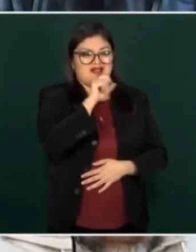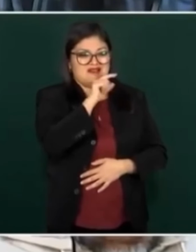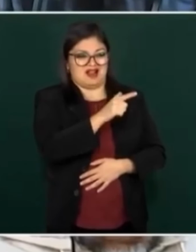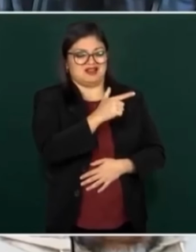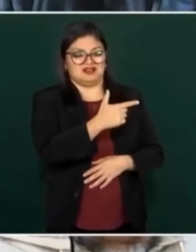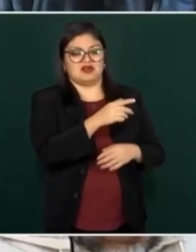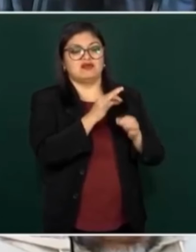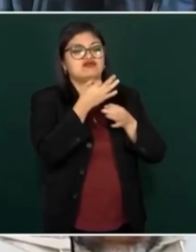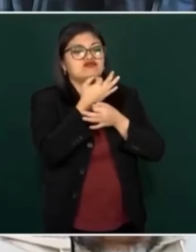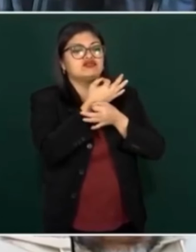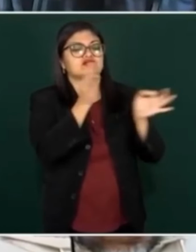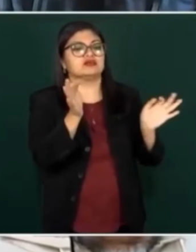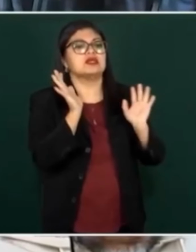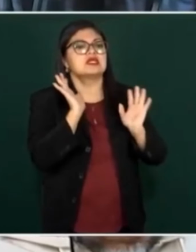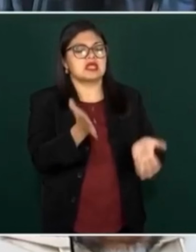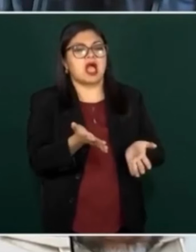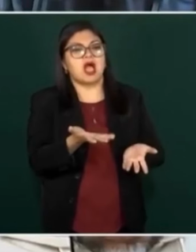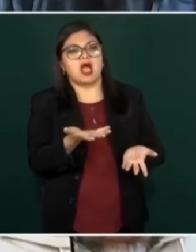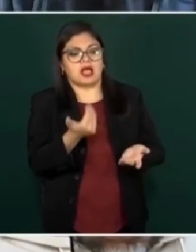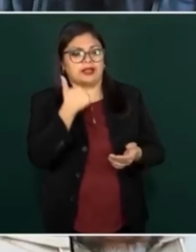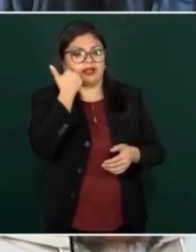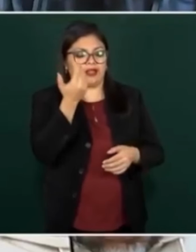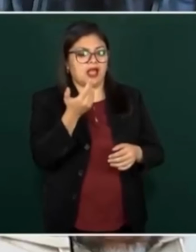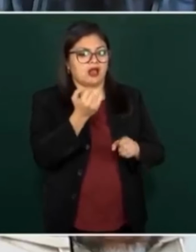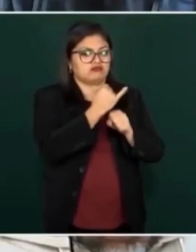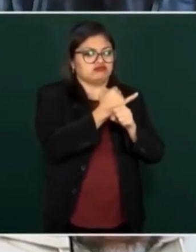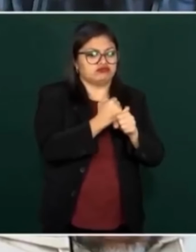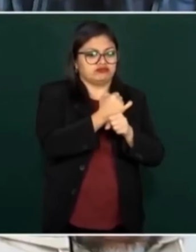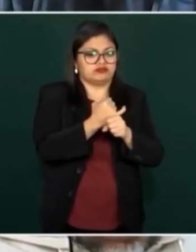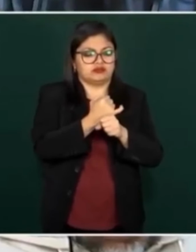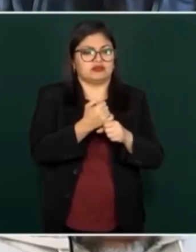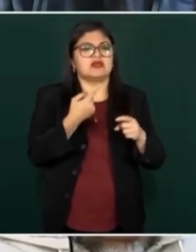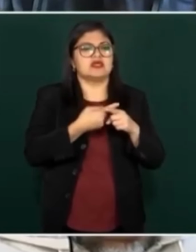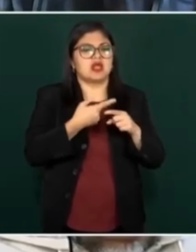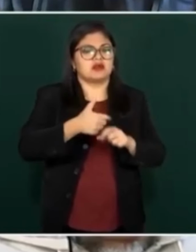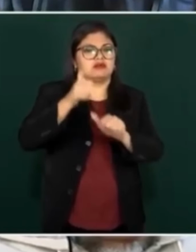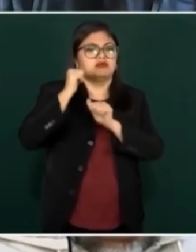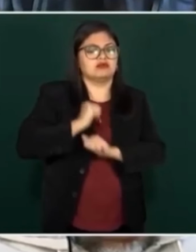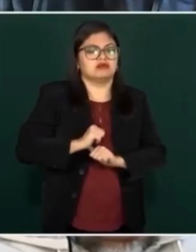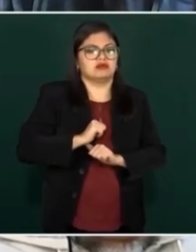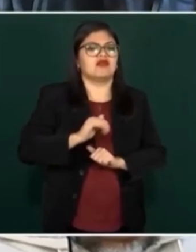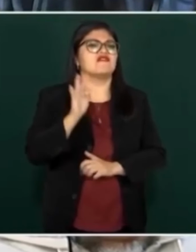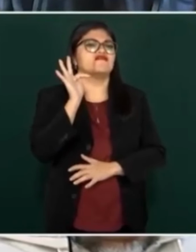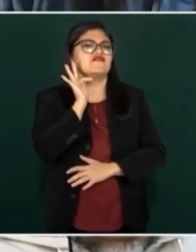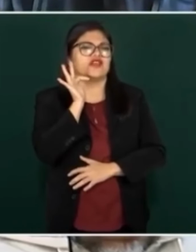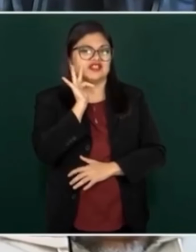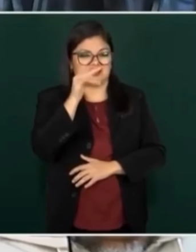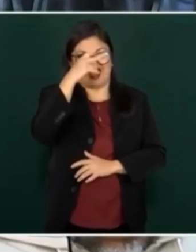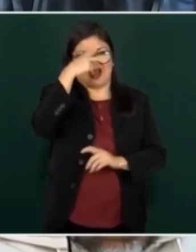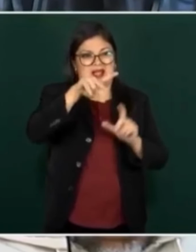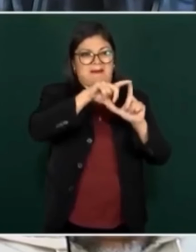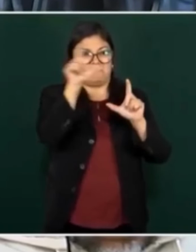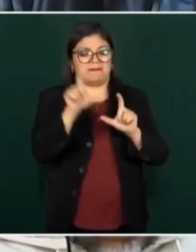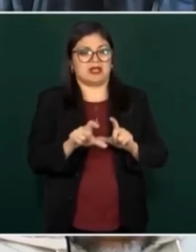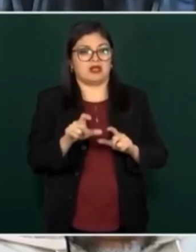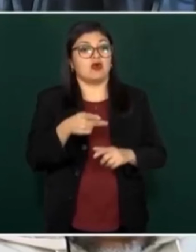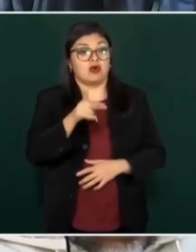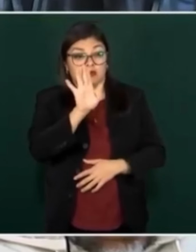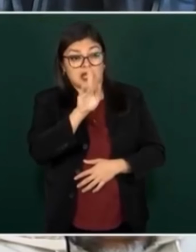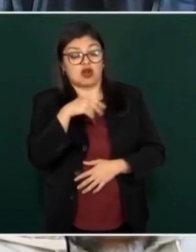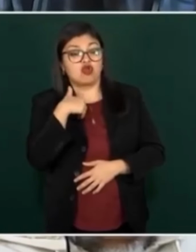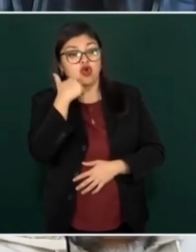que habían solicitado la tracción del caso por parte de la Fiscalía General de la República. Quiero conocer si realmente ya se